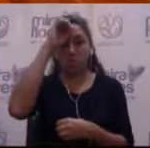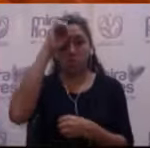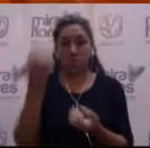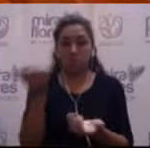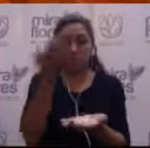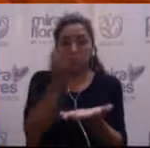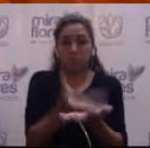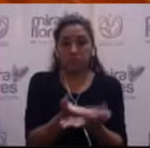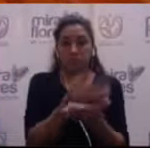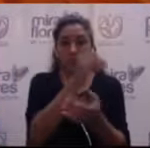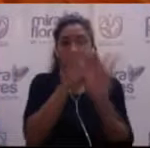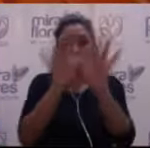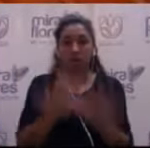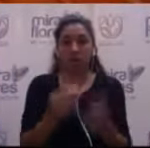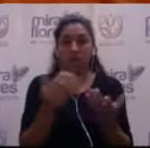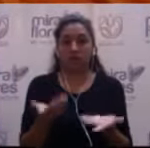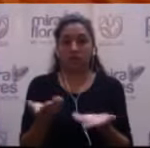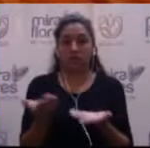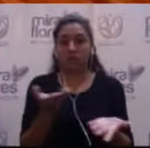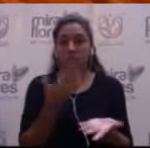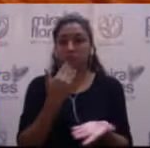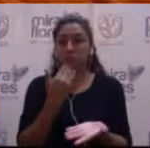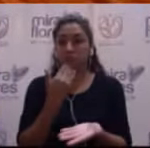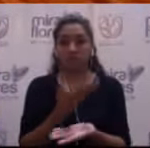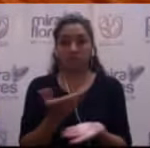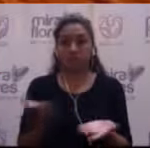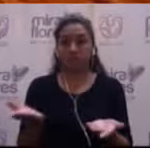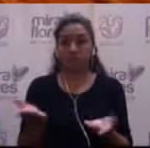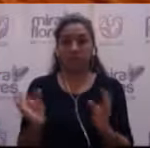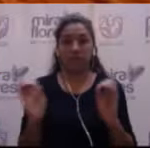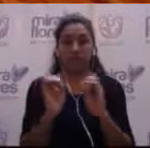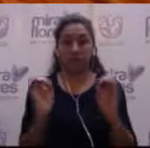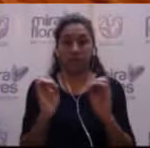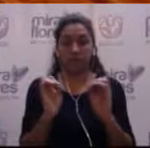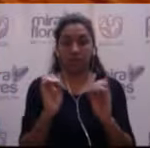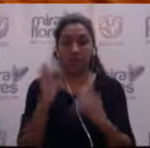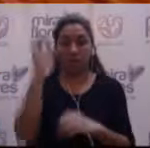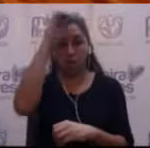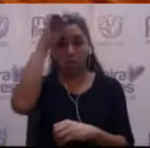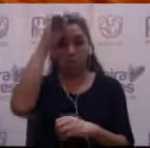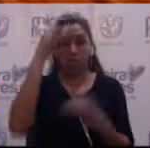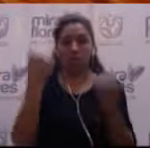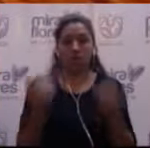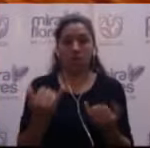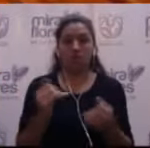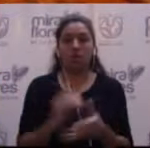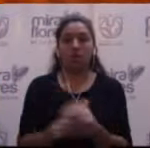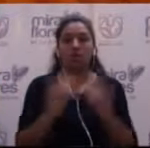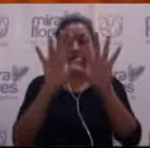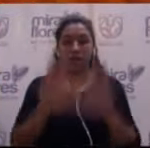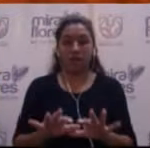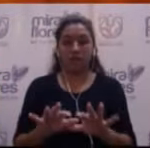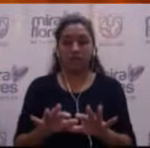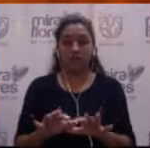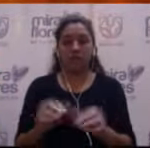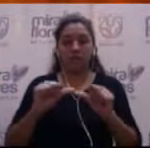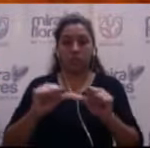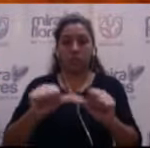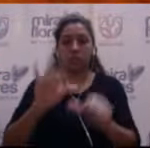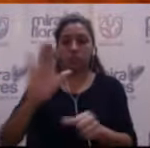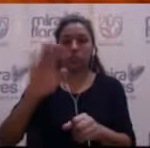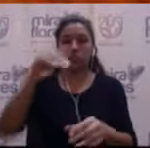al acta, síganse a expresarlo en este momento. No teniendo observaciones con relación al acta mencionada, vamos a proceder a su voto.